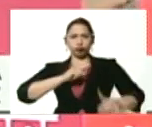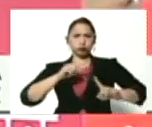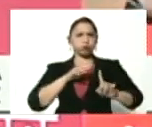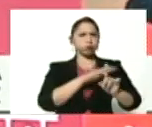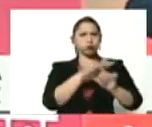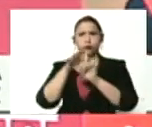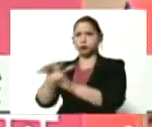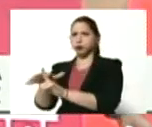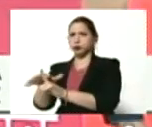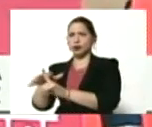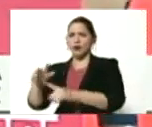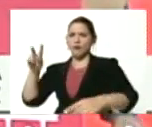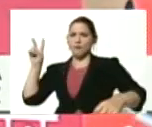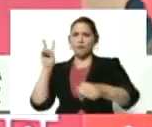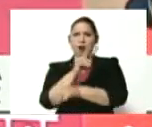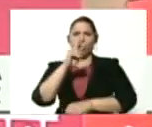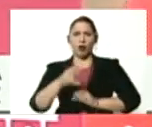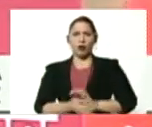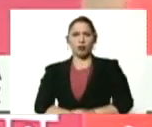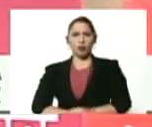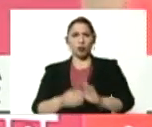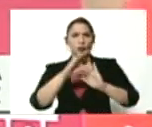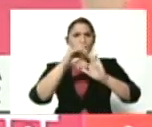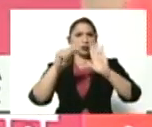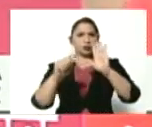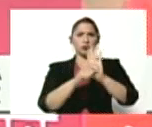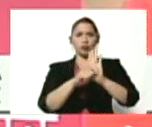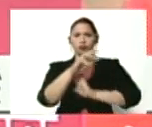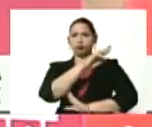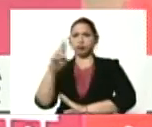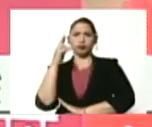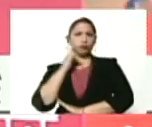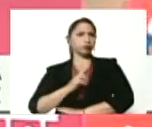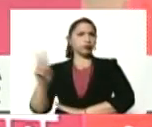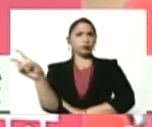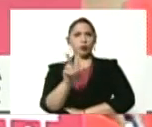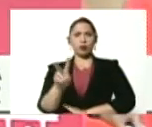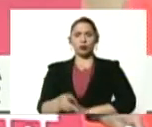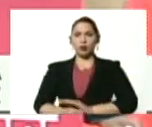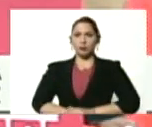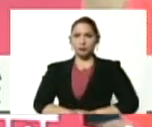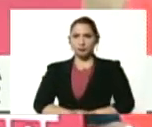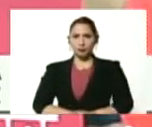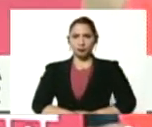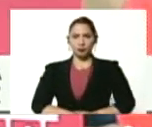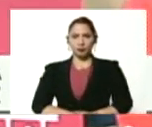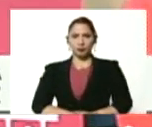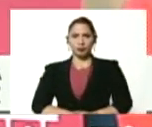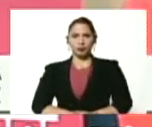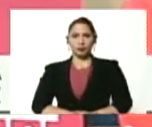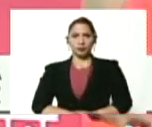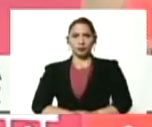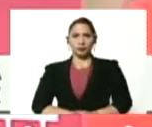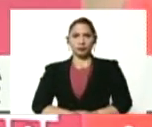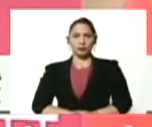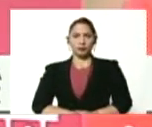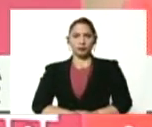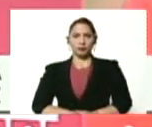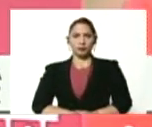agresivas violatorias de la Constitución de la República Bolivariana de Venezuela.